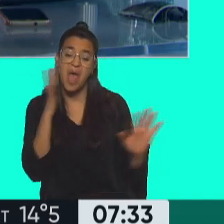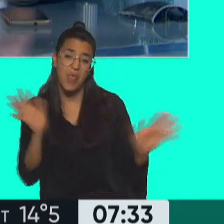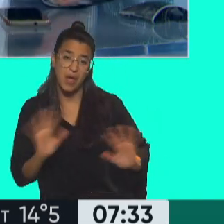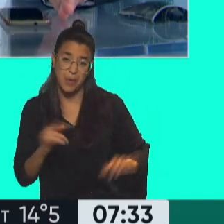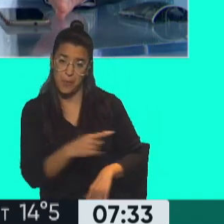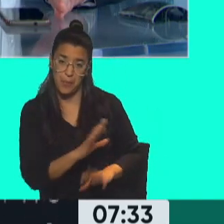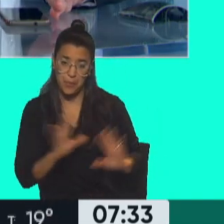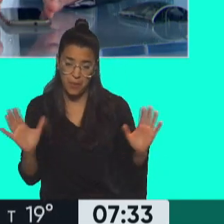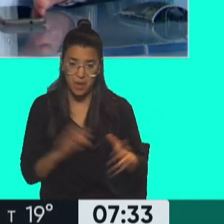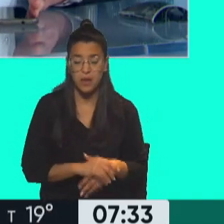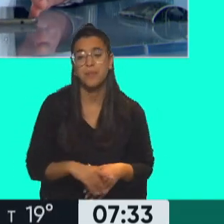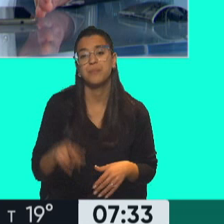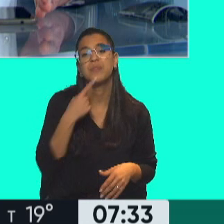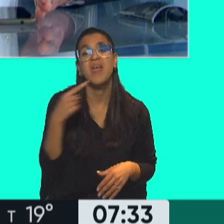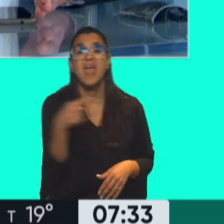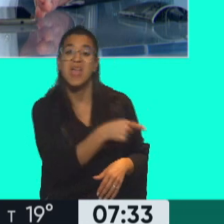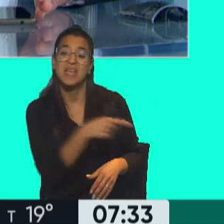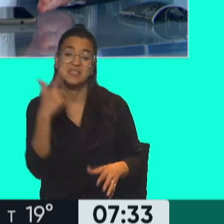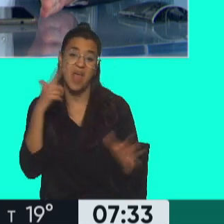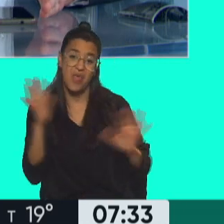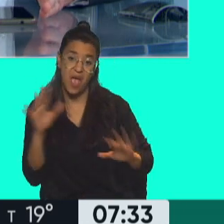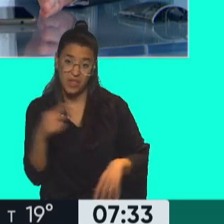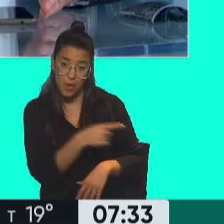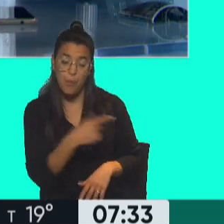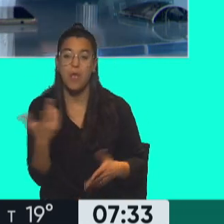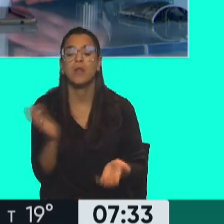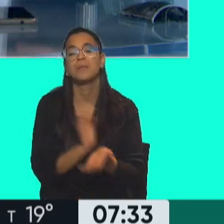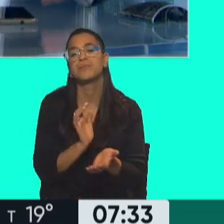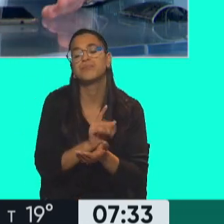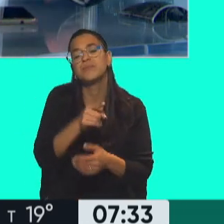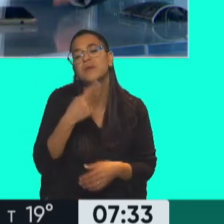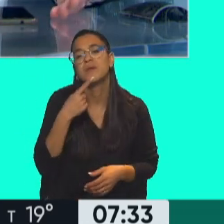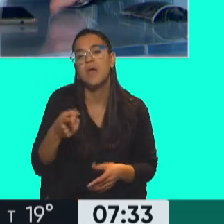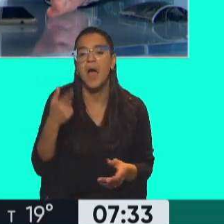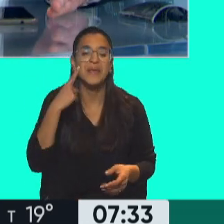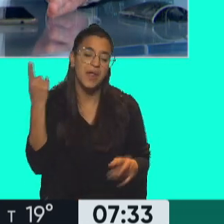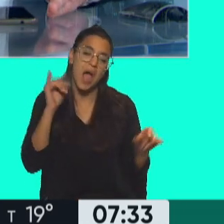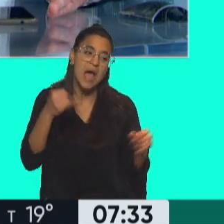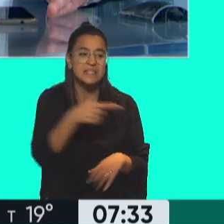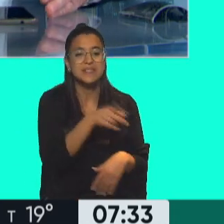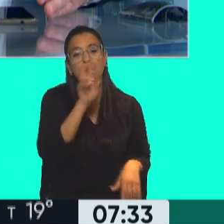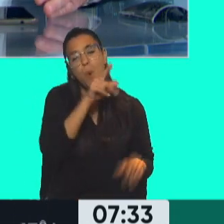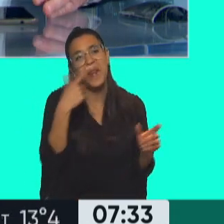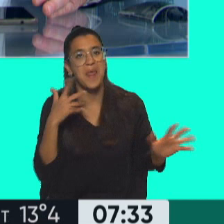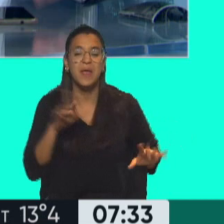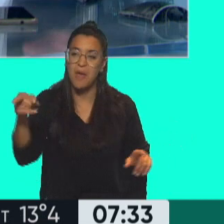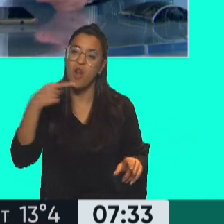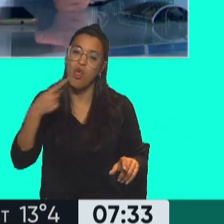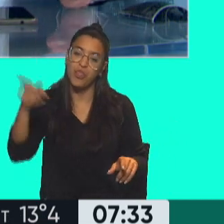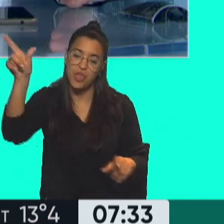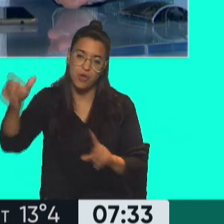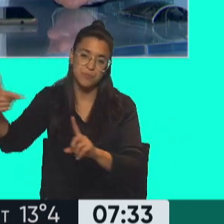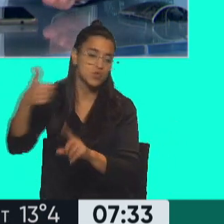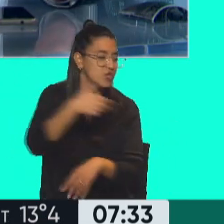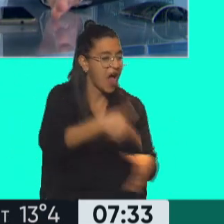que ocurrió. Claro. Ahora, el decir ella no tiene nada que ver, no queda ahí, no es que le creen y dicen, ah, bueno, no tiene nada que ver, lo dijo él, que fue el que le apuntó,